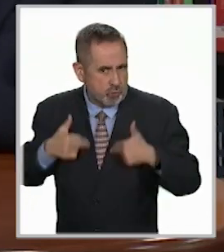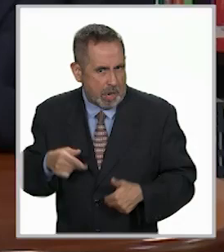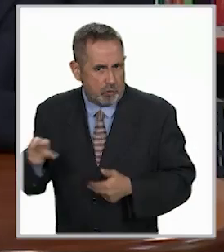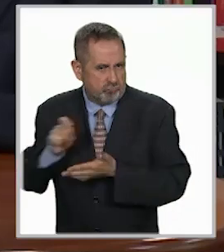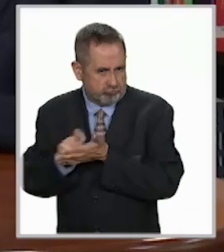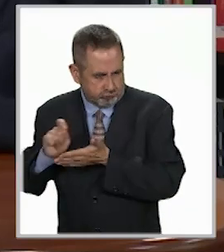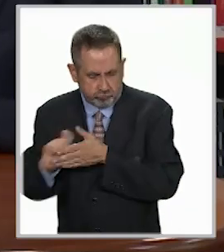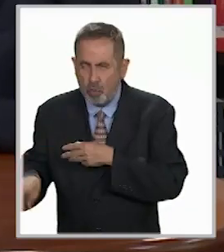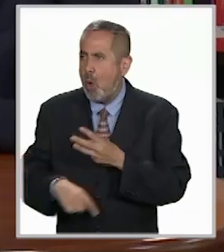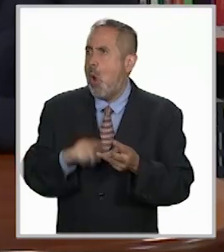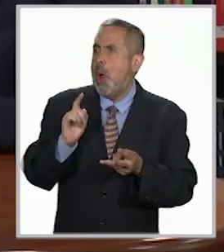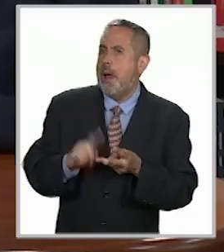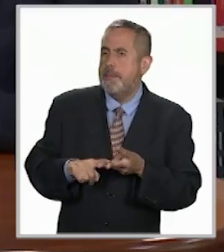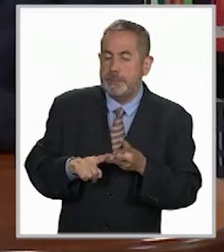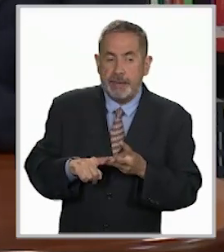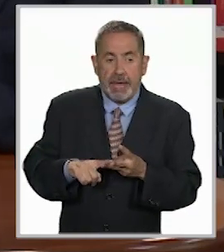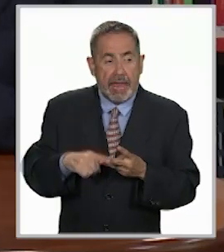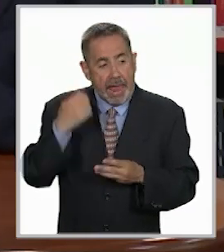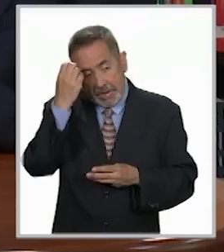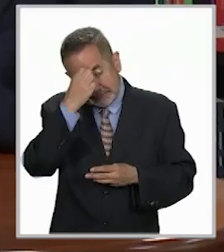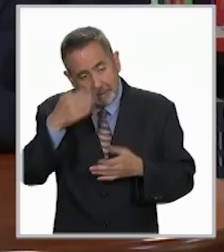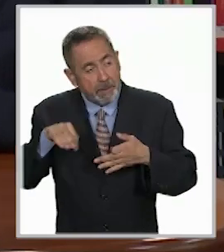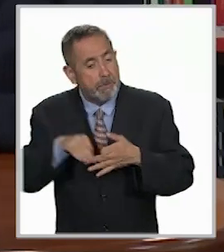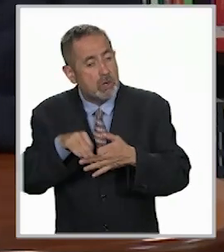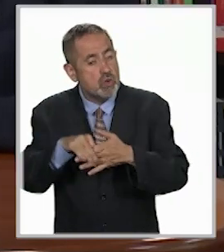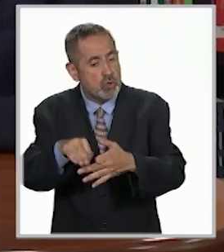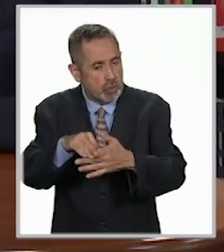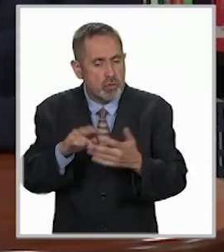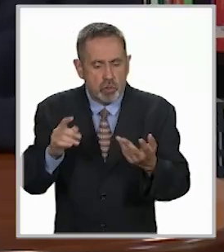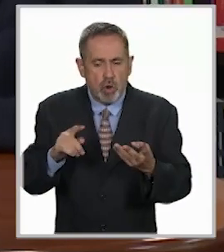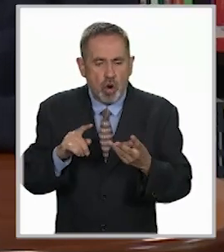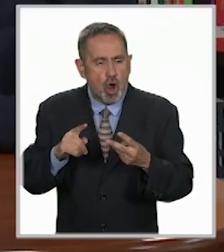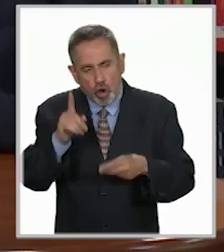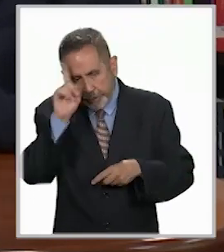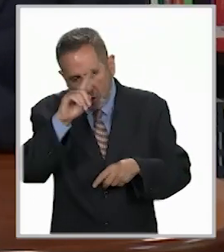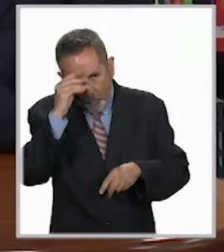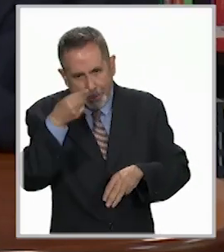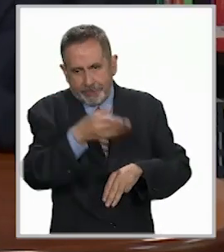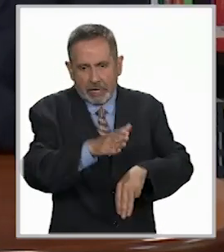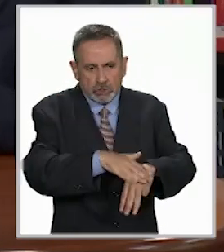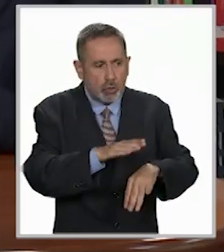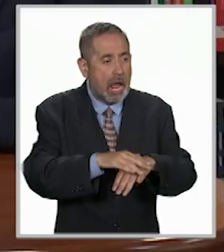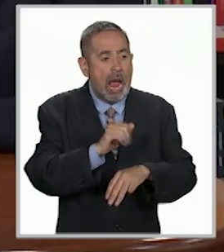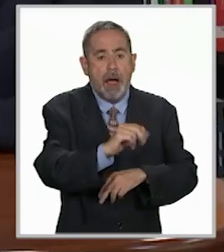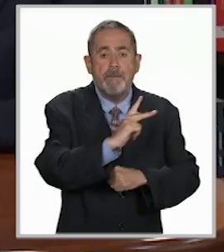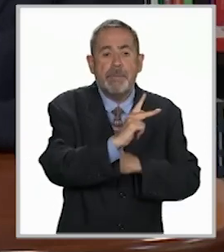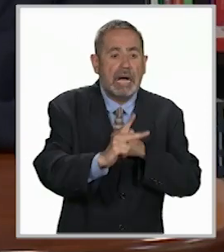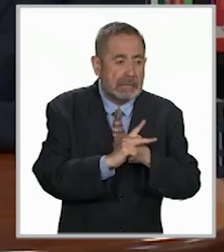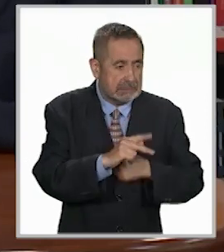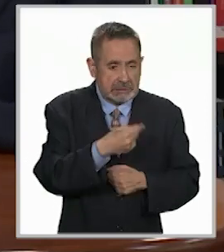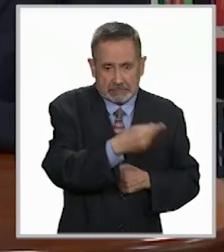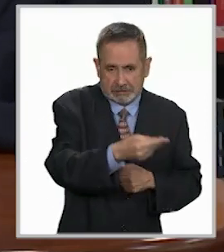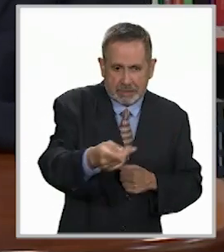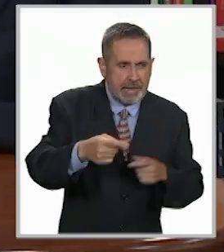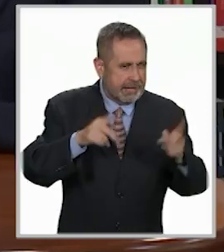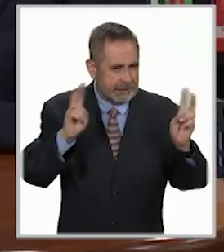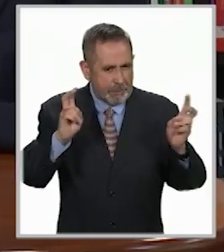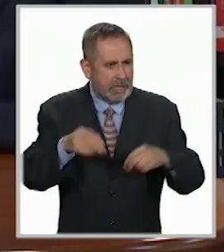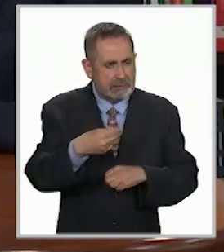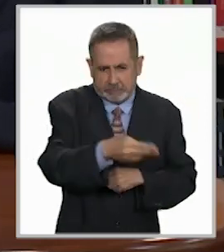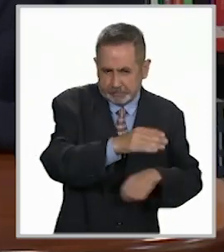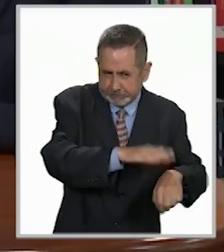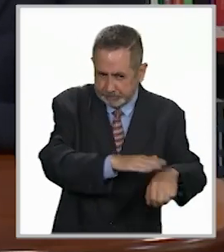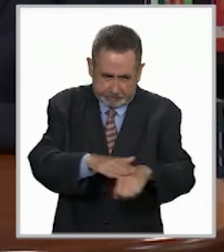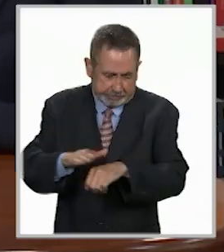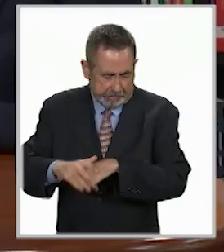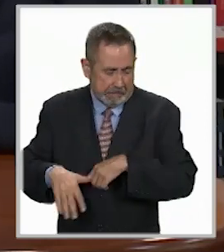en materia de derechos humanos, está el examen periódico universal y sus recomendaciones que hace a países específicos sobre